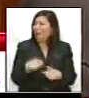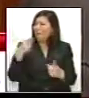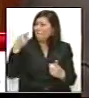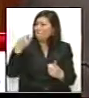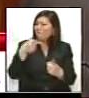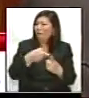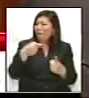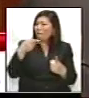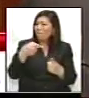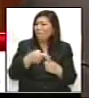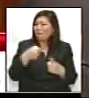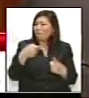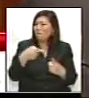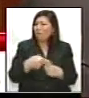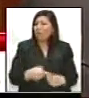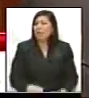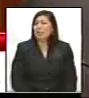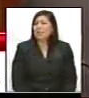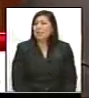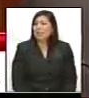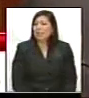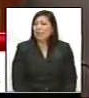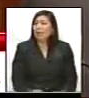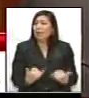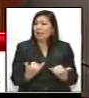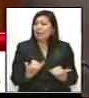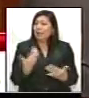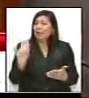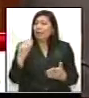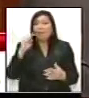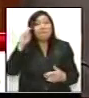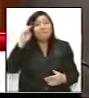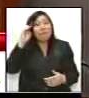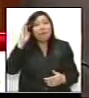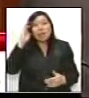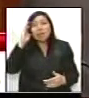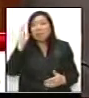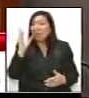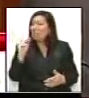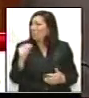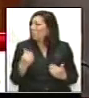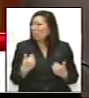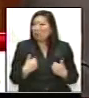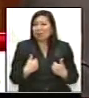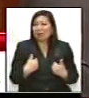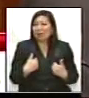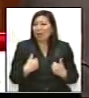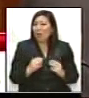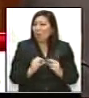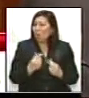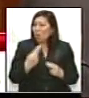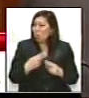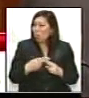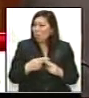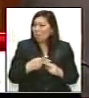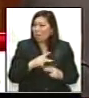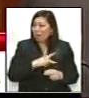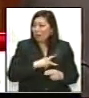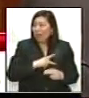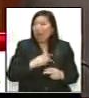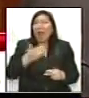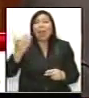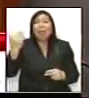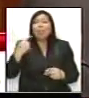por parte de ese entonces el fujimorismo que no tenía el nombre de fuerza popular se no tenía